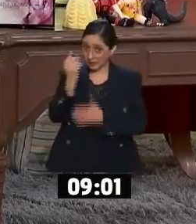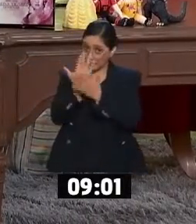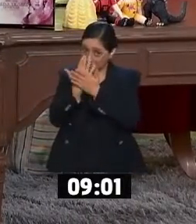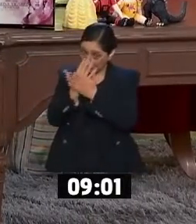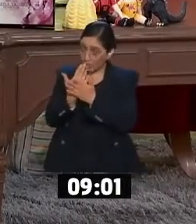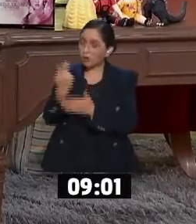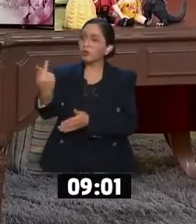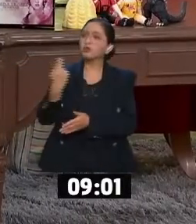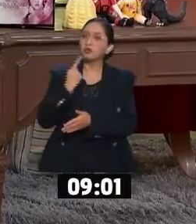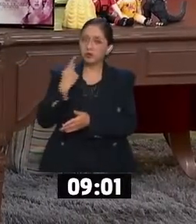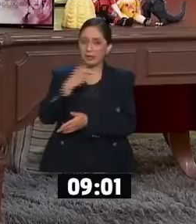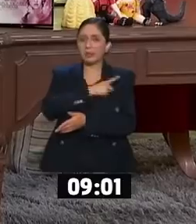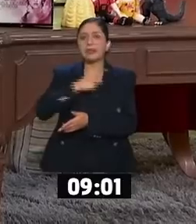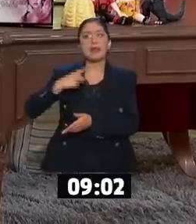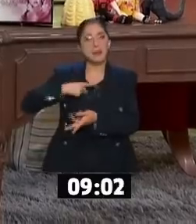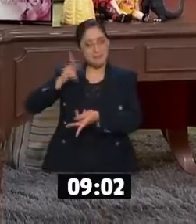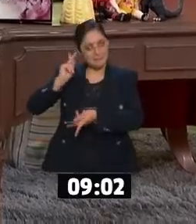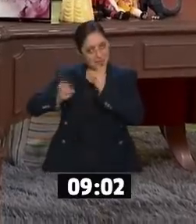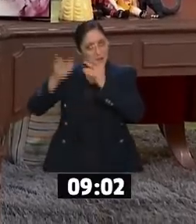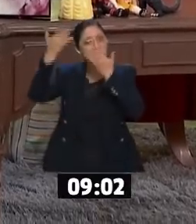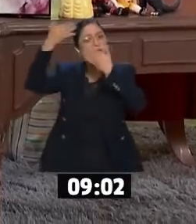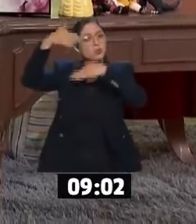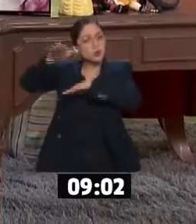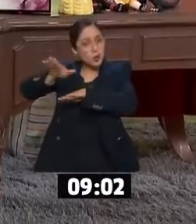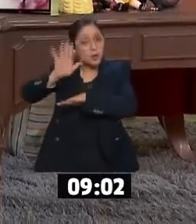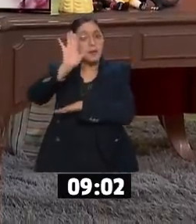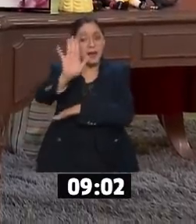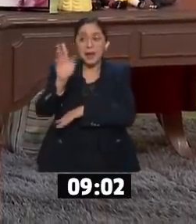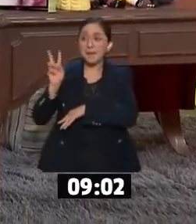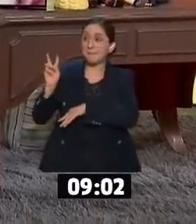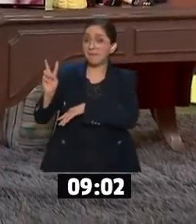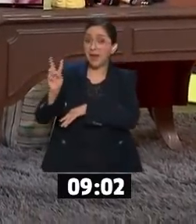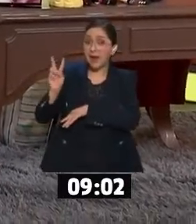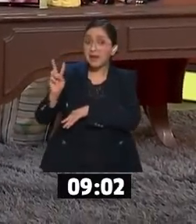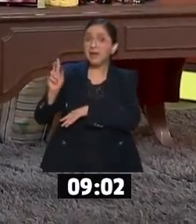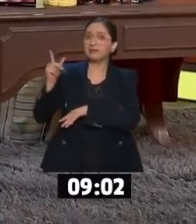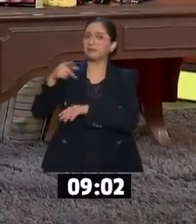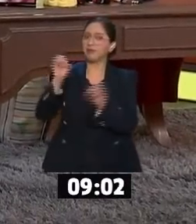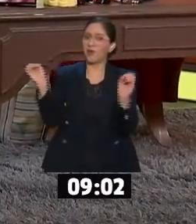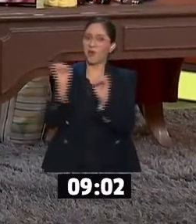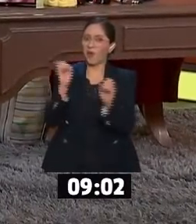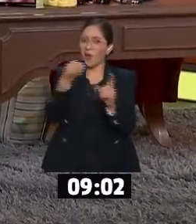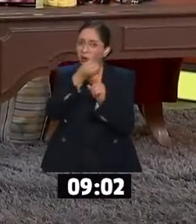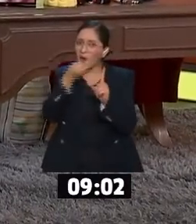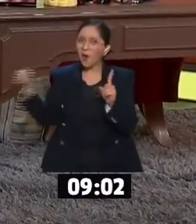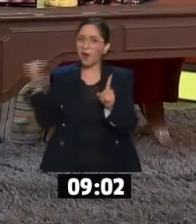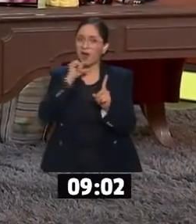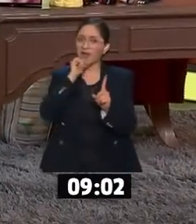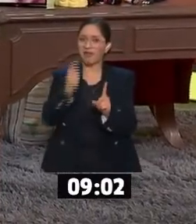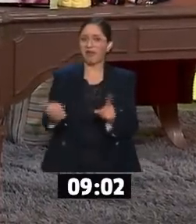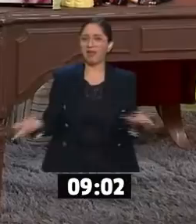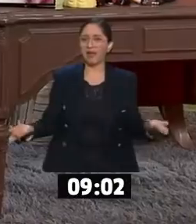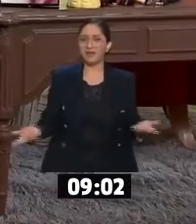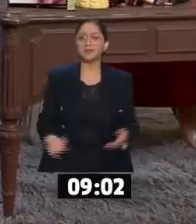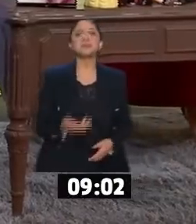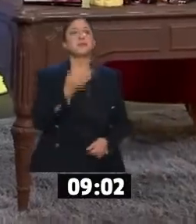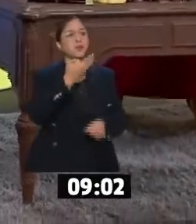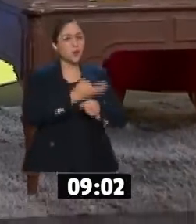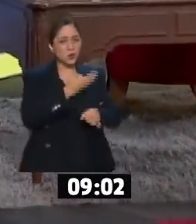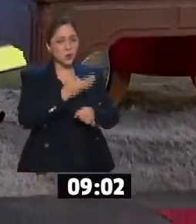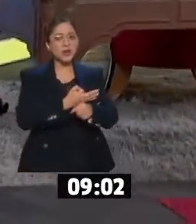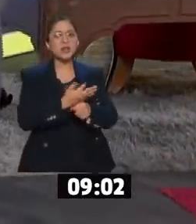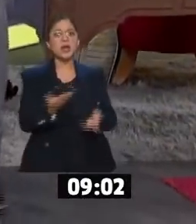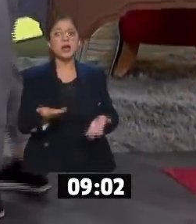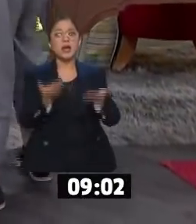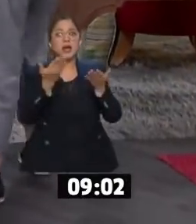lunes. usted, ¿De qué, señora? ¿De qué? Que no puso orden el viernes. ¿Cuándo? Luego. Señora, Estas son las el viernes